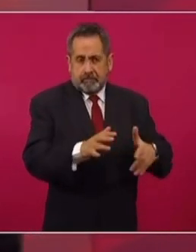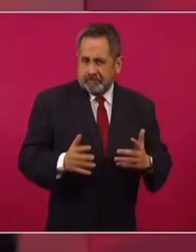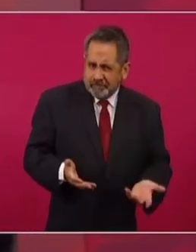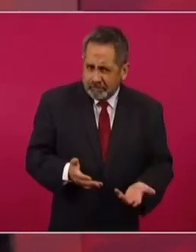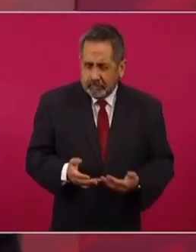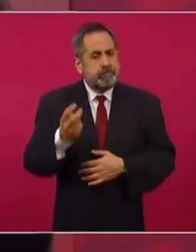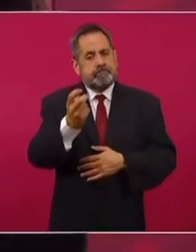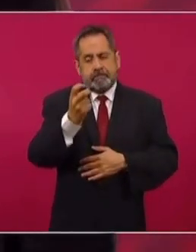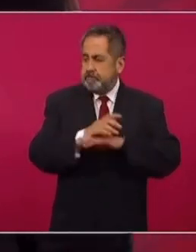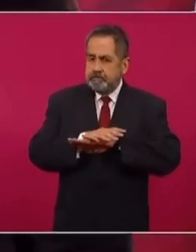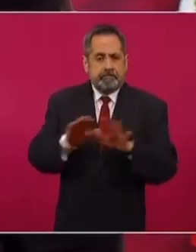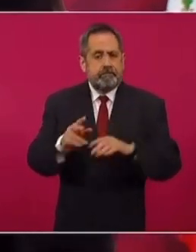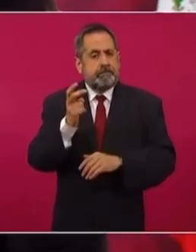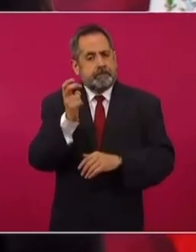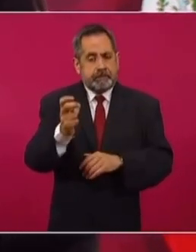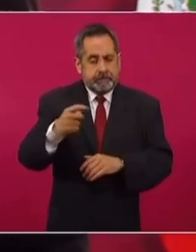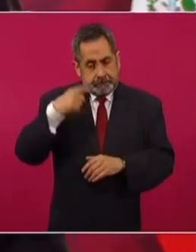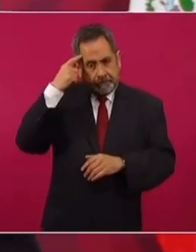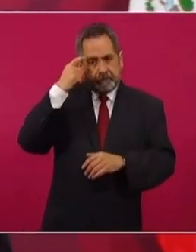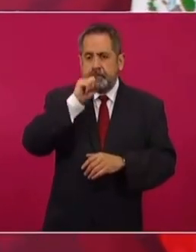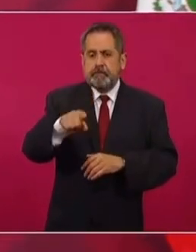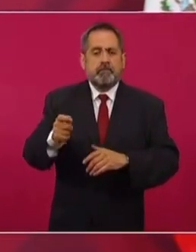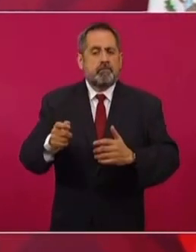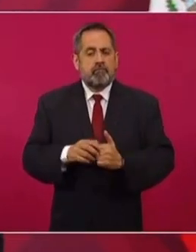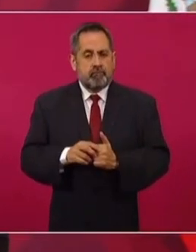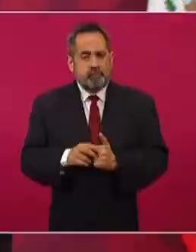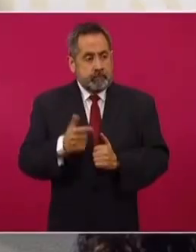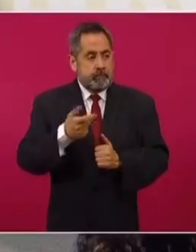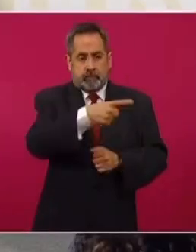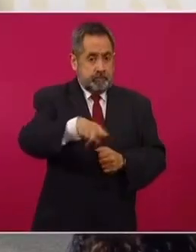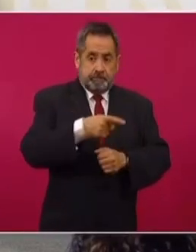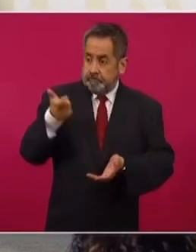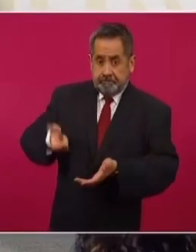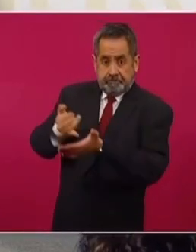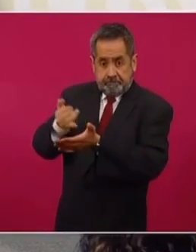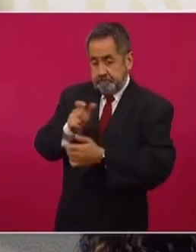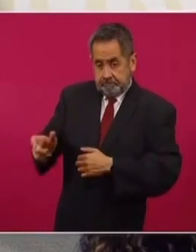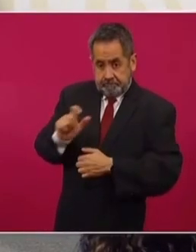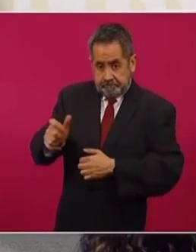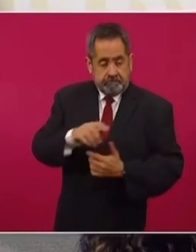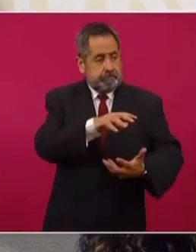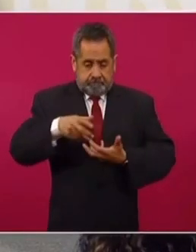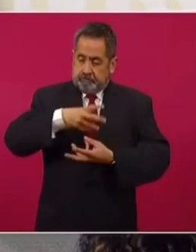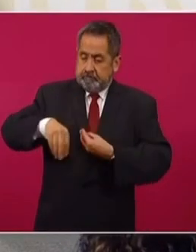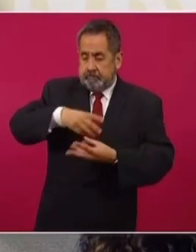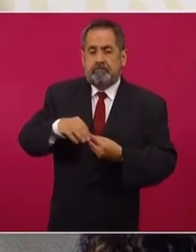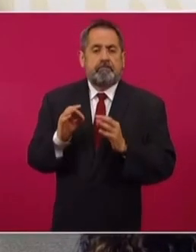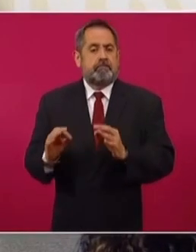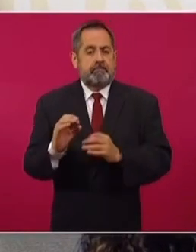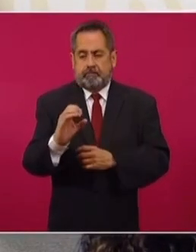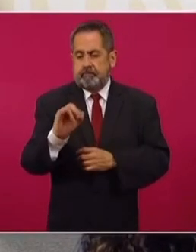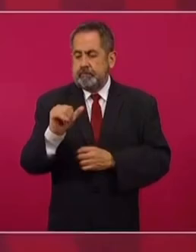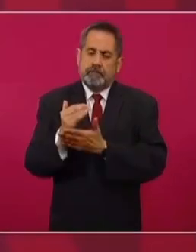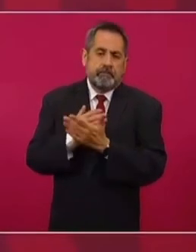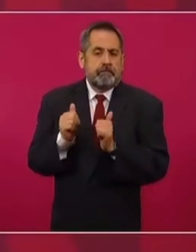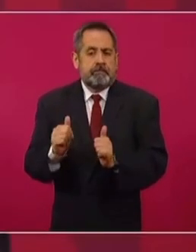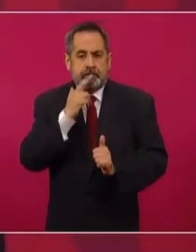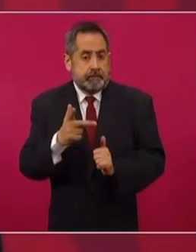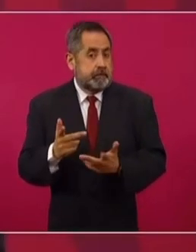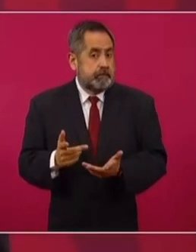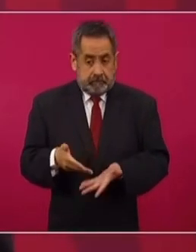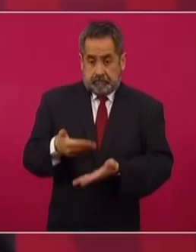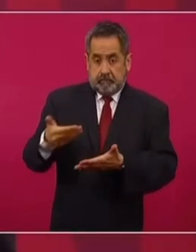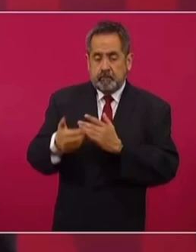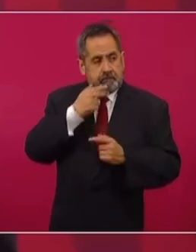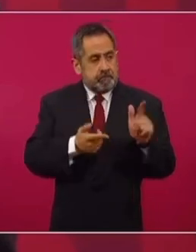Entonces, todo esto es lo que nos ha permitido también sortear la crisis, enfrentar la crisis, porque ahora ha